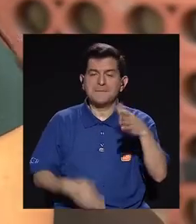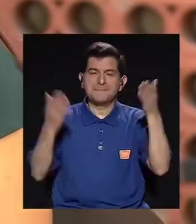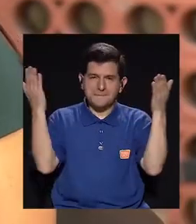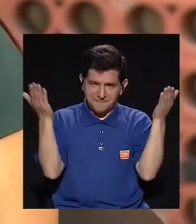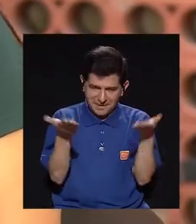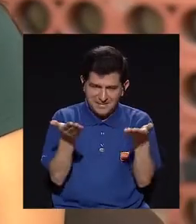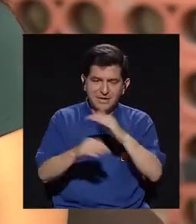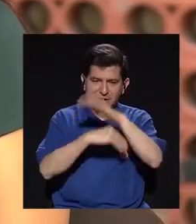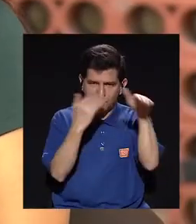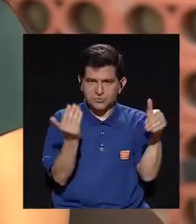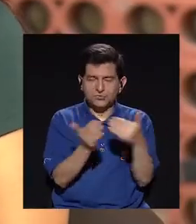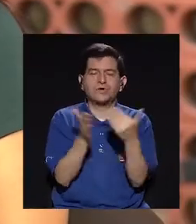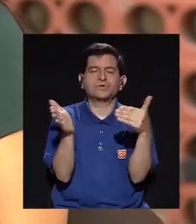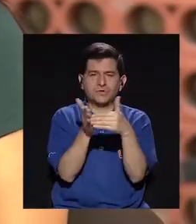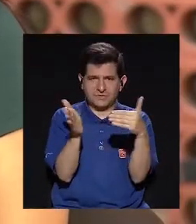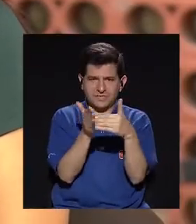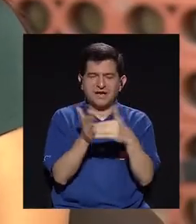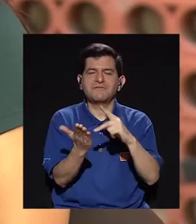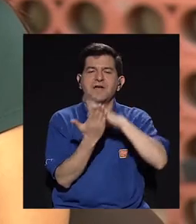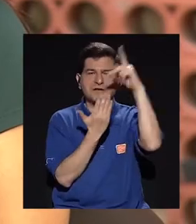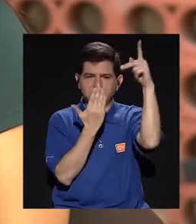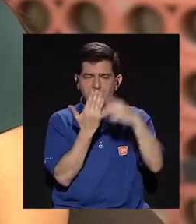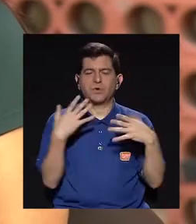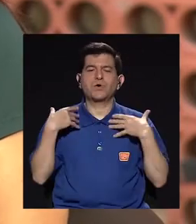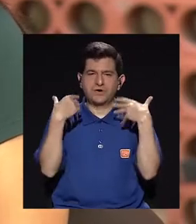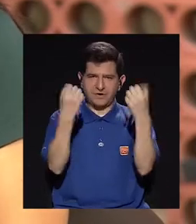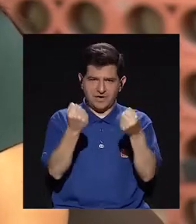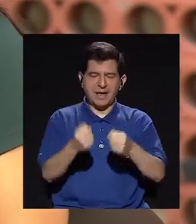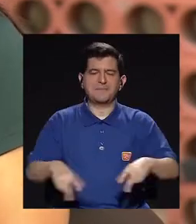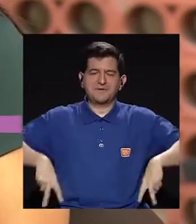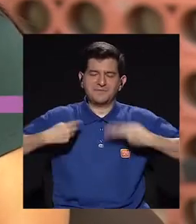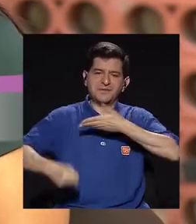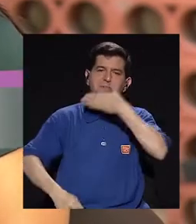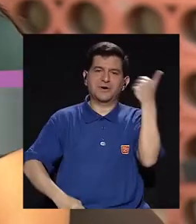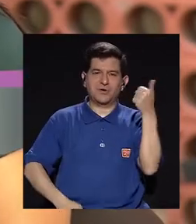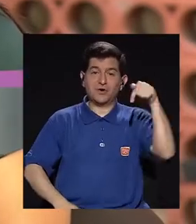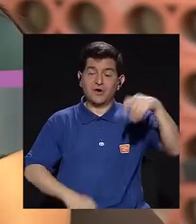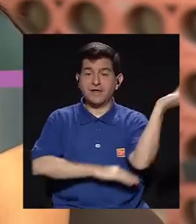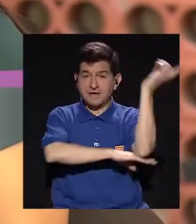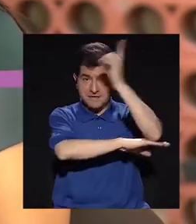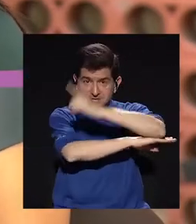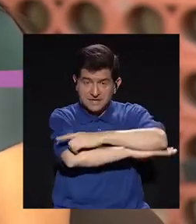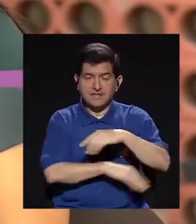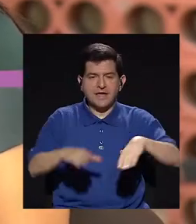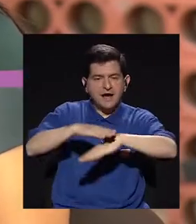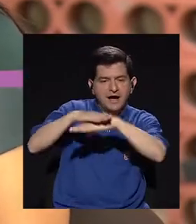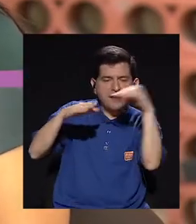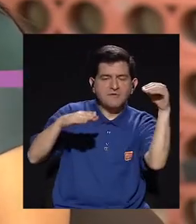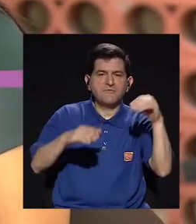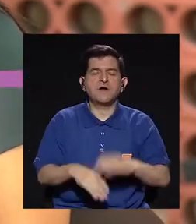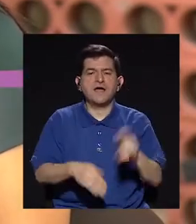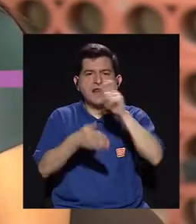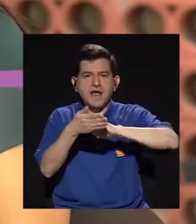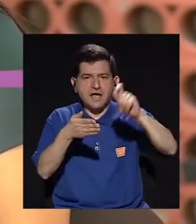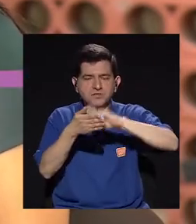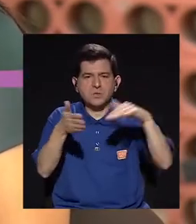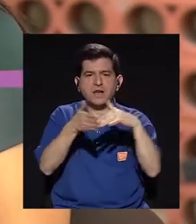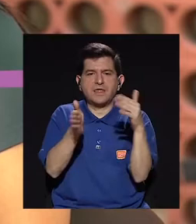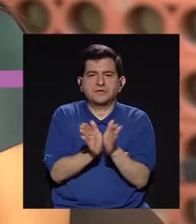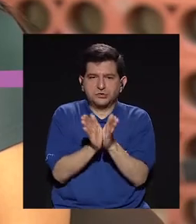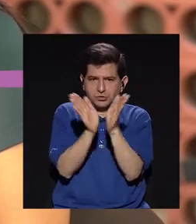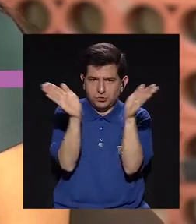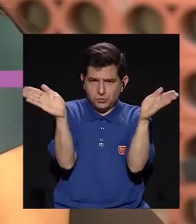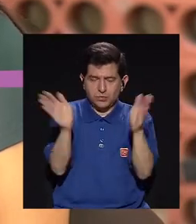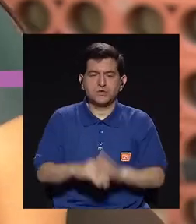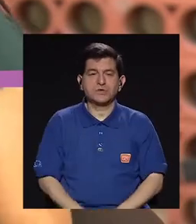¿Qué tal? Bienvenidos y bienvenidas una vez más a su revista de salud Vivir Mejor. El día de hoy, desde las afueras de la Escuela de